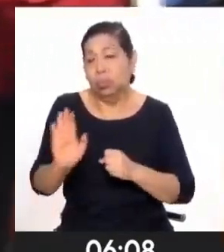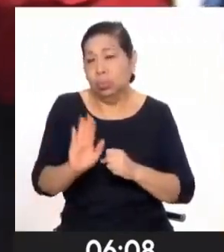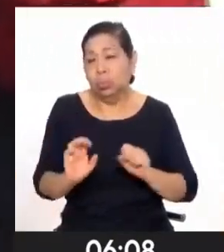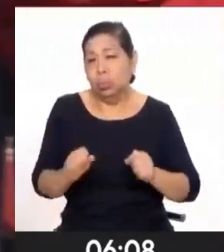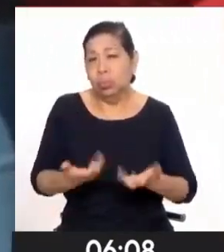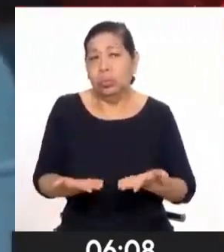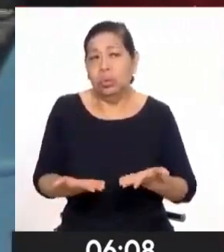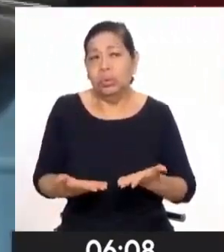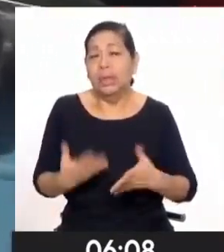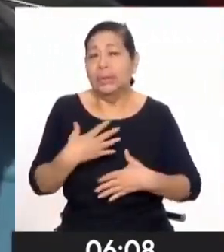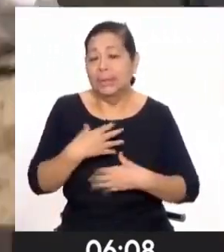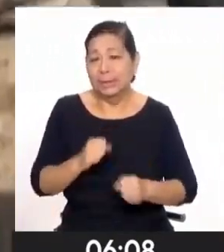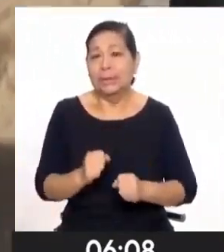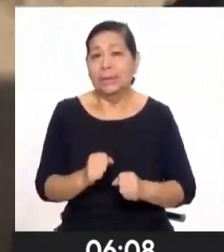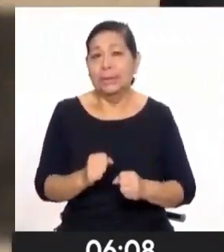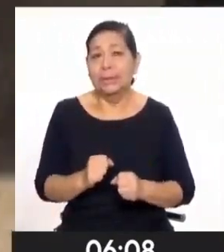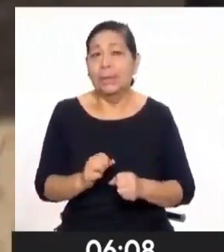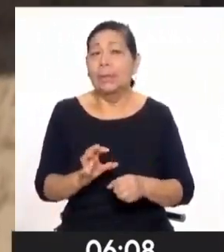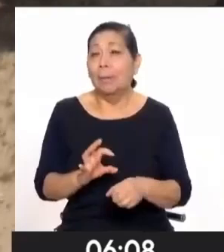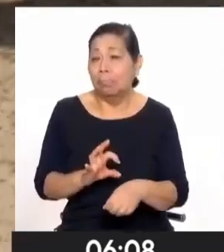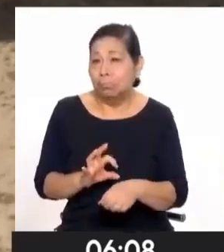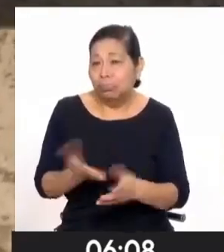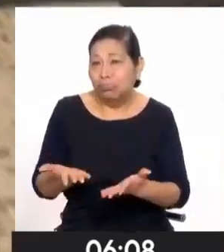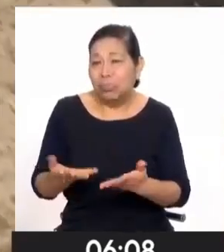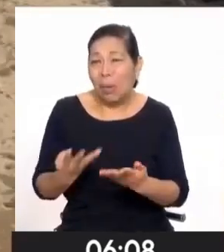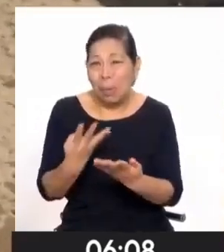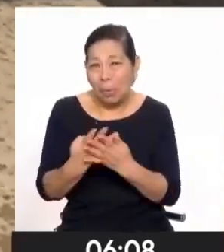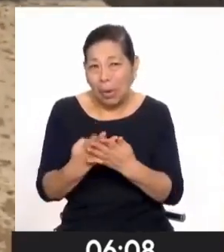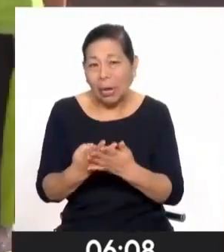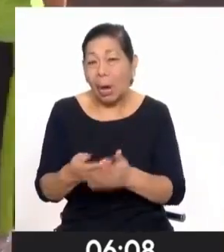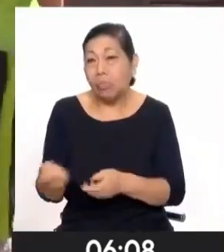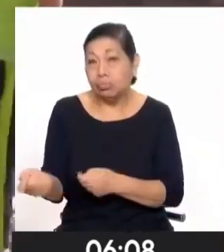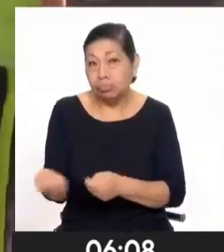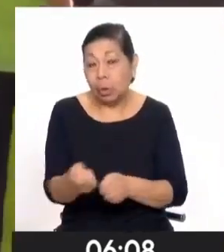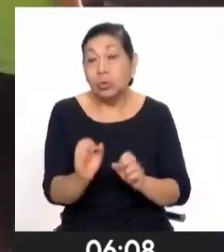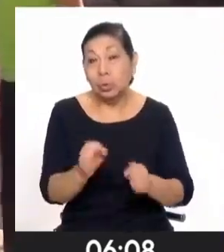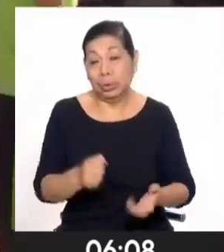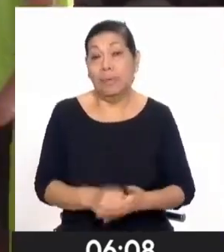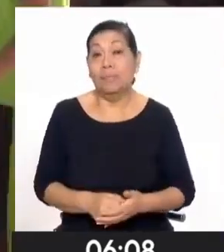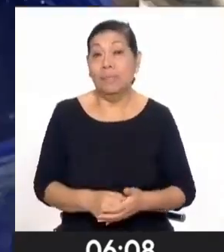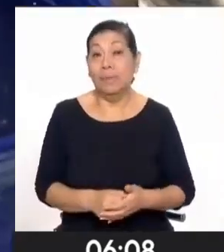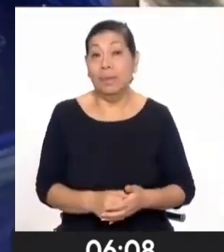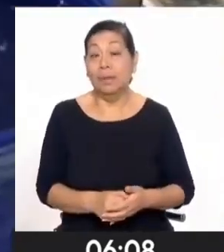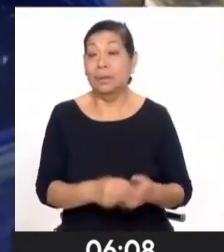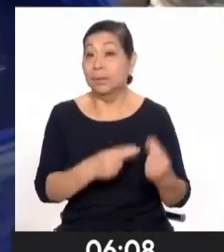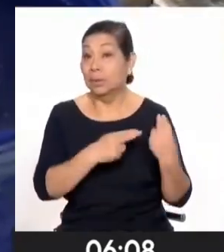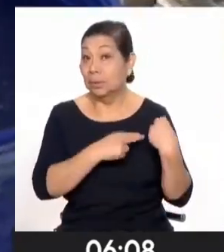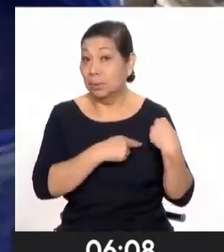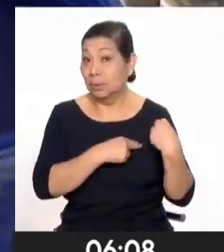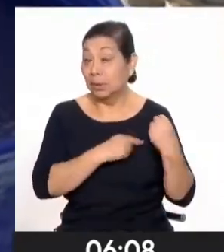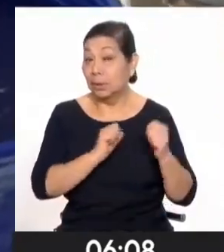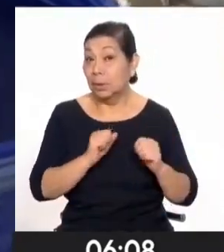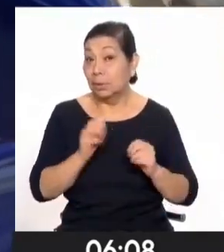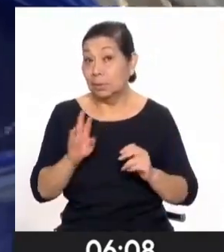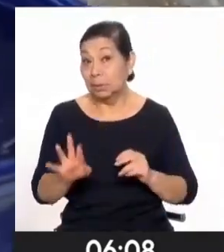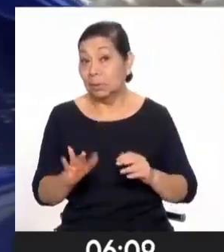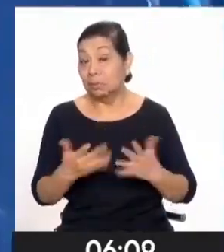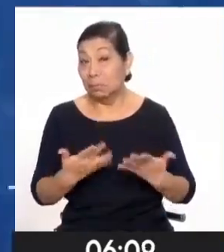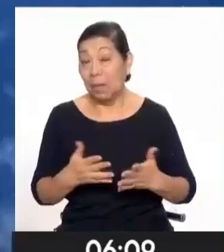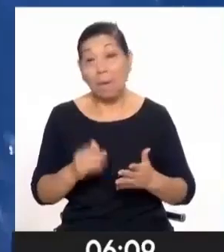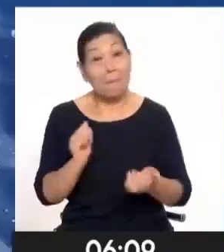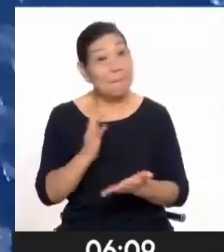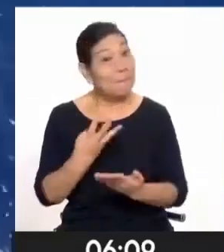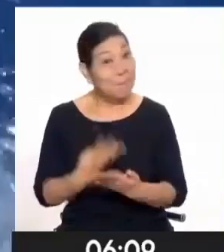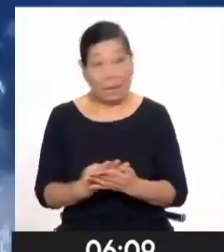abastecimiento en centros de salud penitenciarios y estaciones de bomberos el equipo de Fiscales no descartó que de hallarse ilícitos